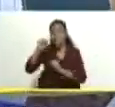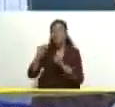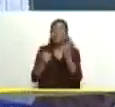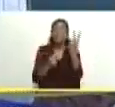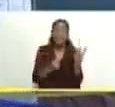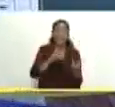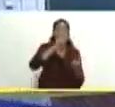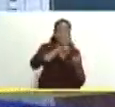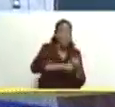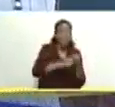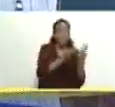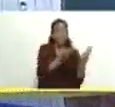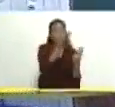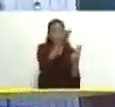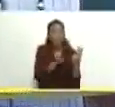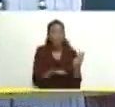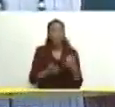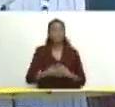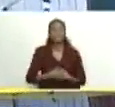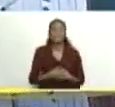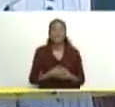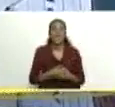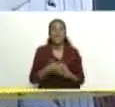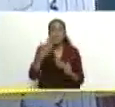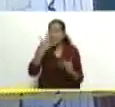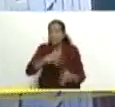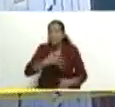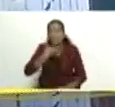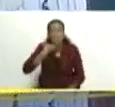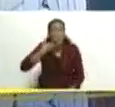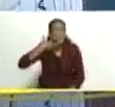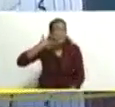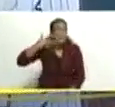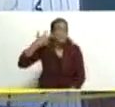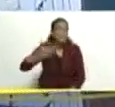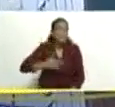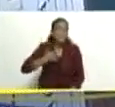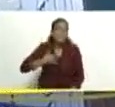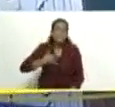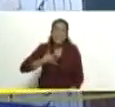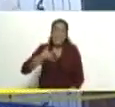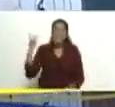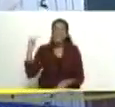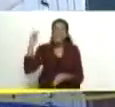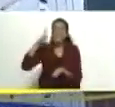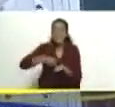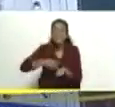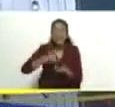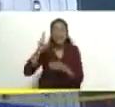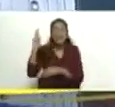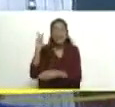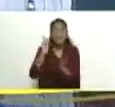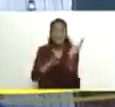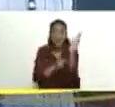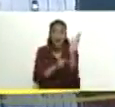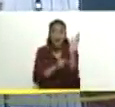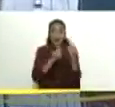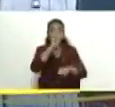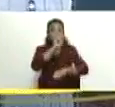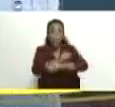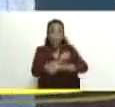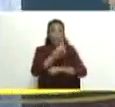los presentes. No saben el orgullo que tenemos de que ya nuestra parroquia esté tocada